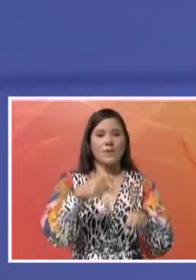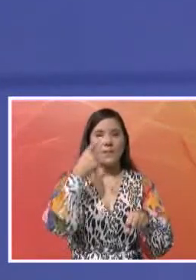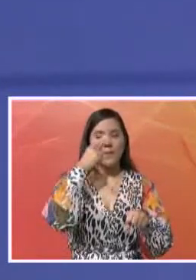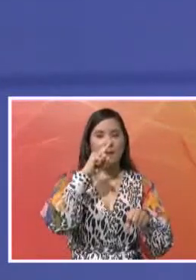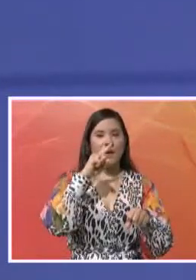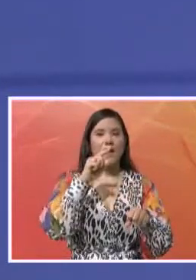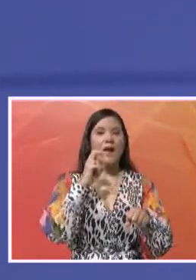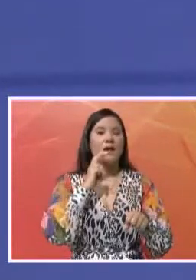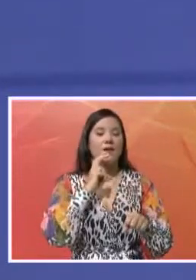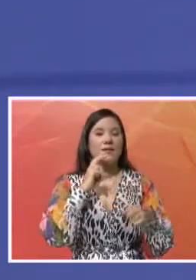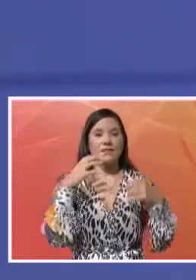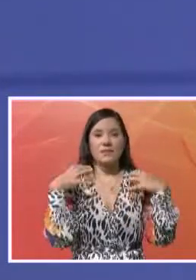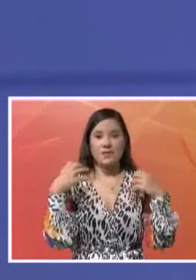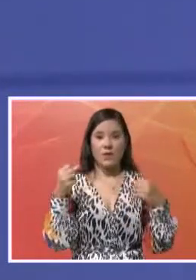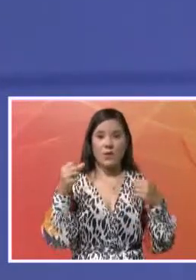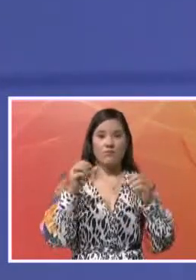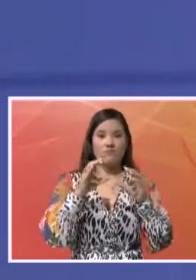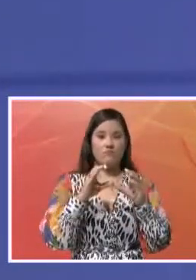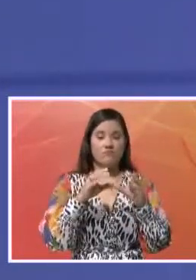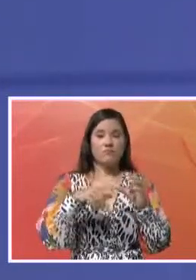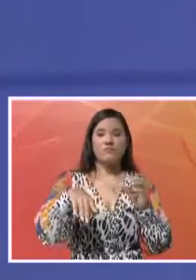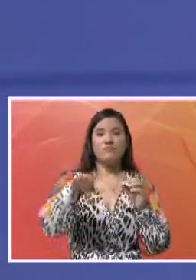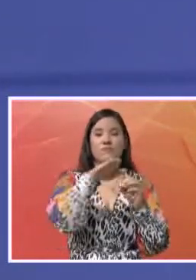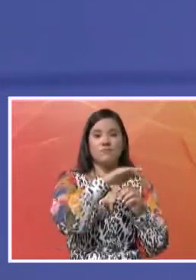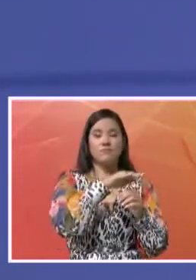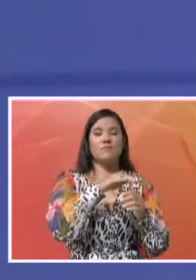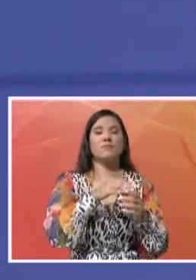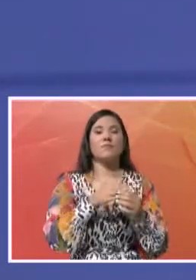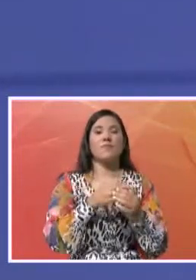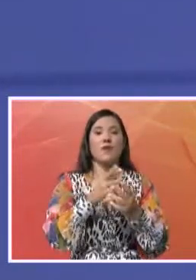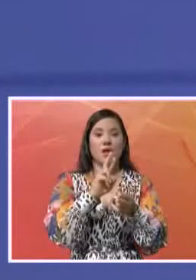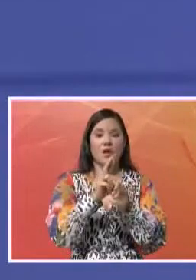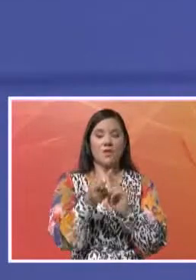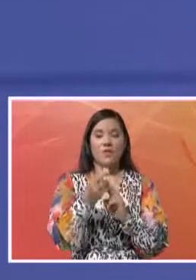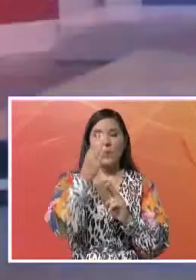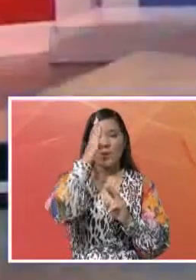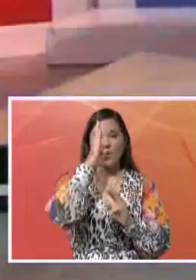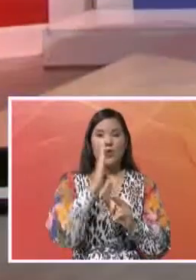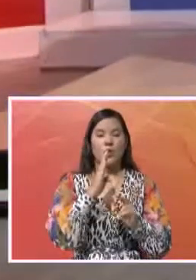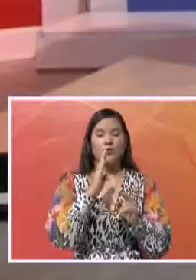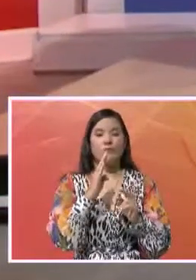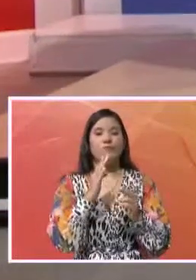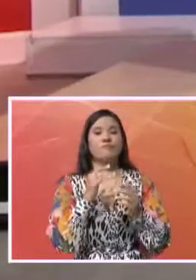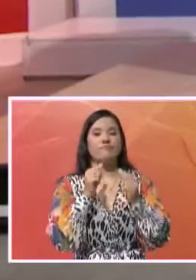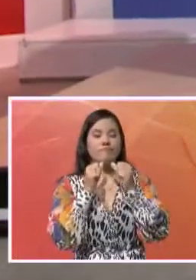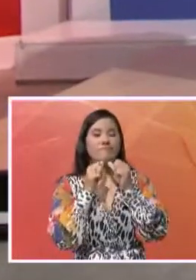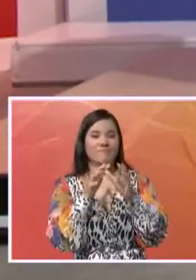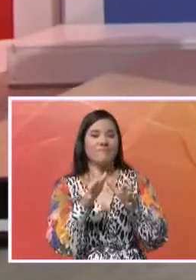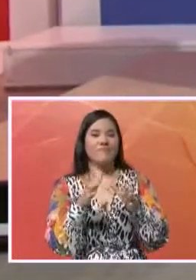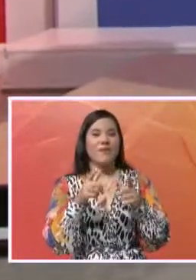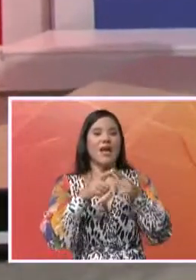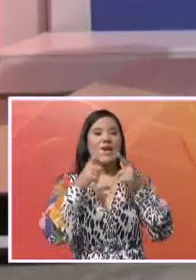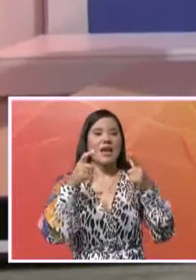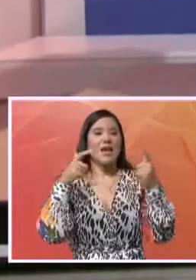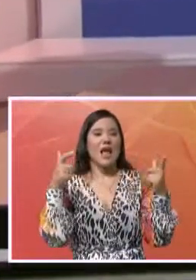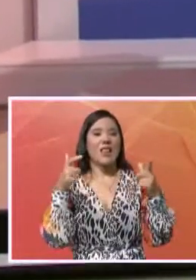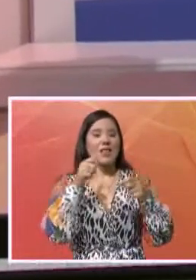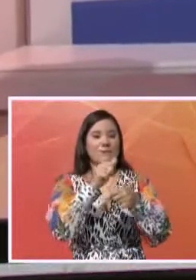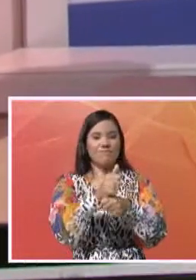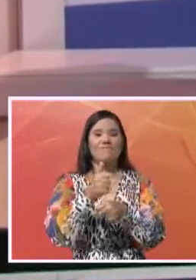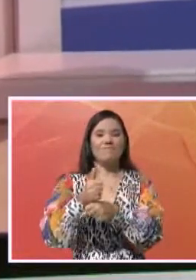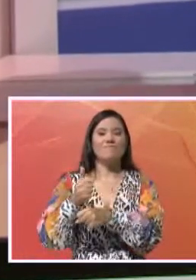te ha caracterizado para que todo eso sea resuelto de la mejor manera dios mediante la verdad que es un reto grande y hemos iniciado incluso